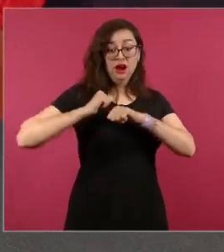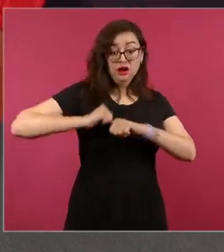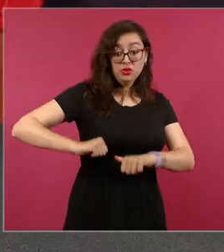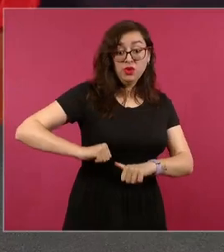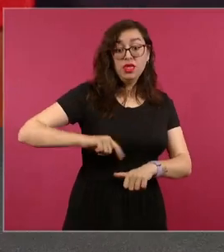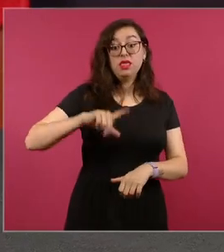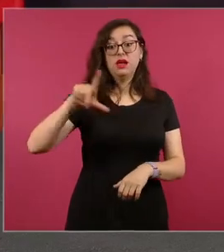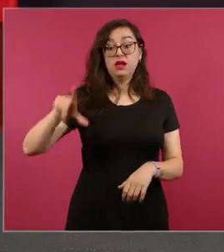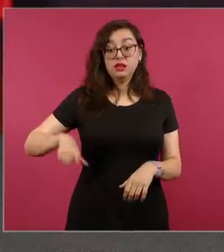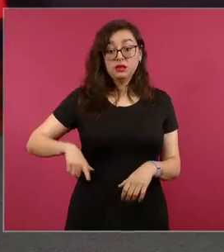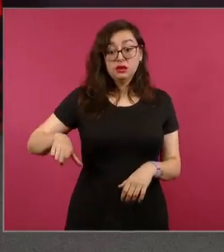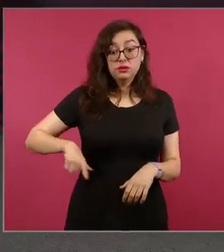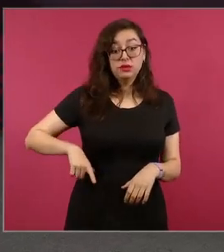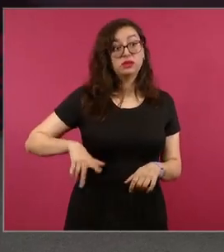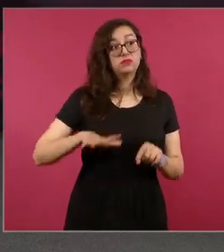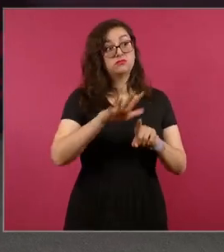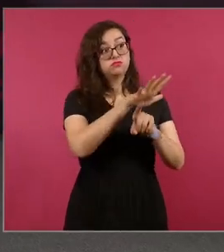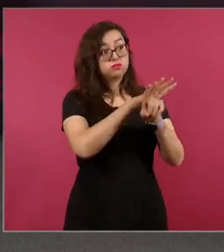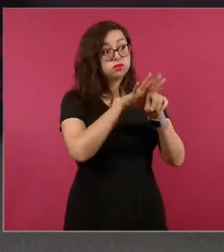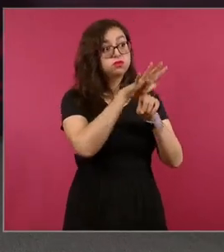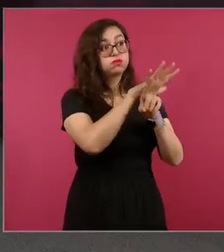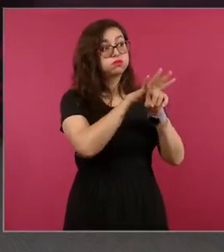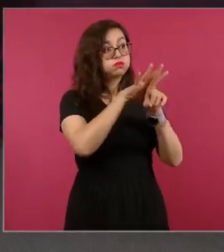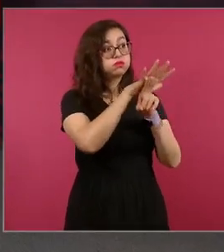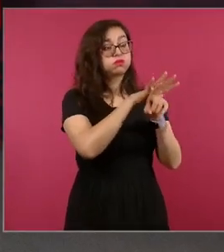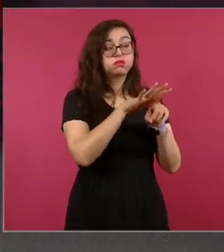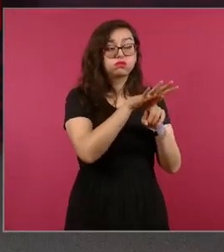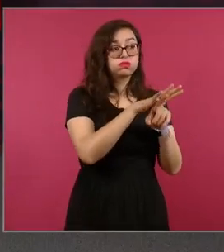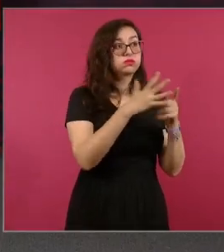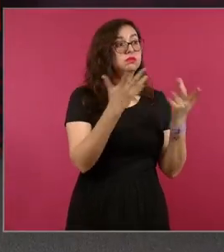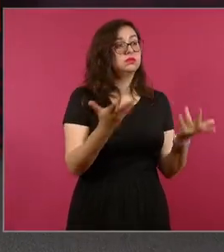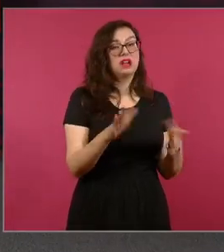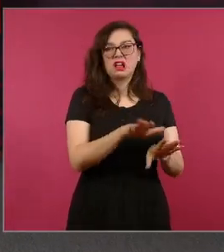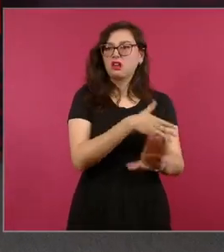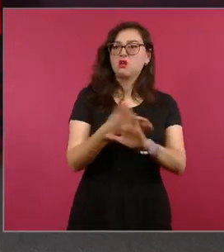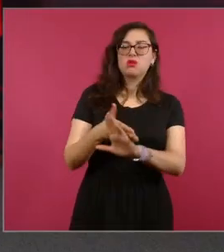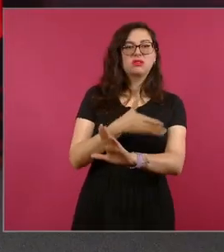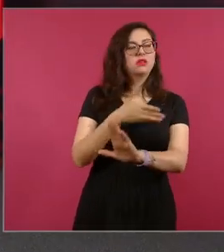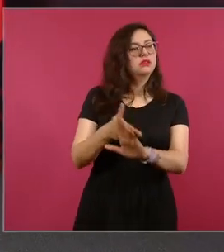funcionarios del gobierno de Estados Unidos que hay que atender las causas,